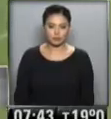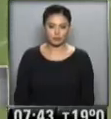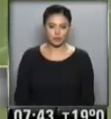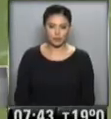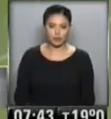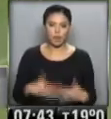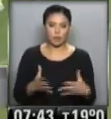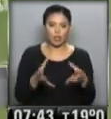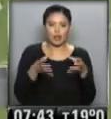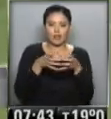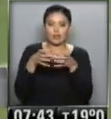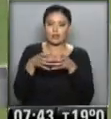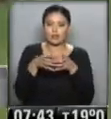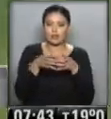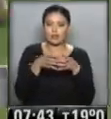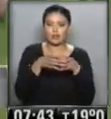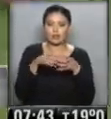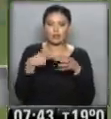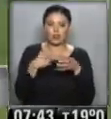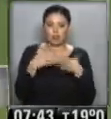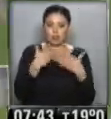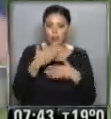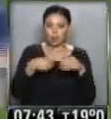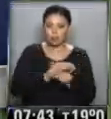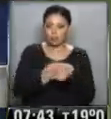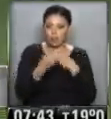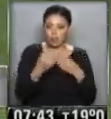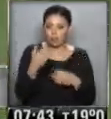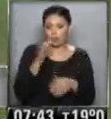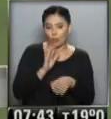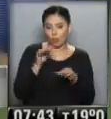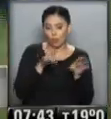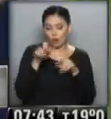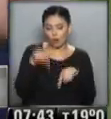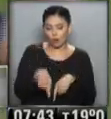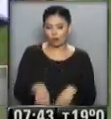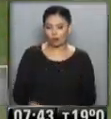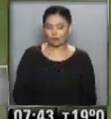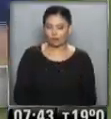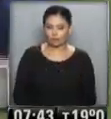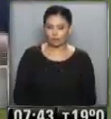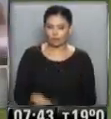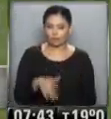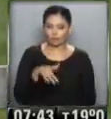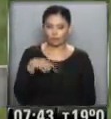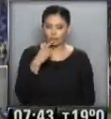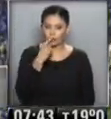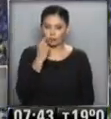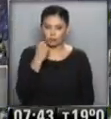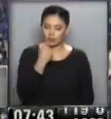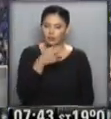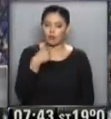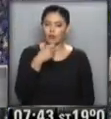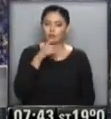estar entre los equipos que podemos jugar bien al fútbol como lo hemos hecho hoy. Creo que en la Copa es fundamental